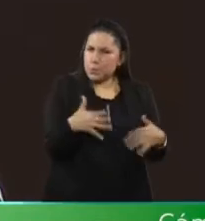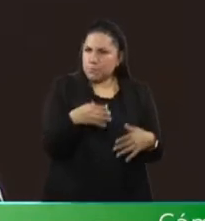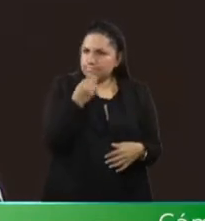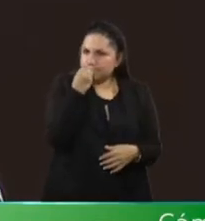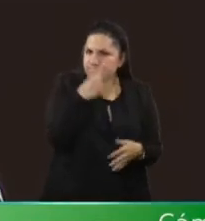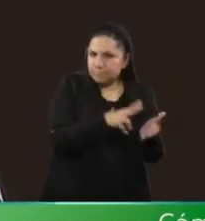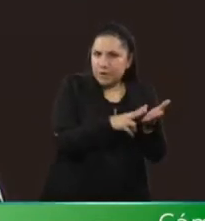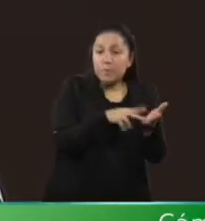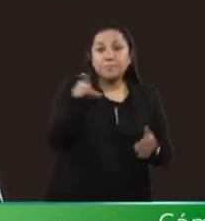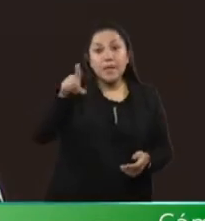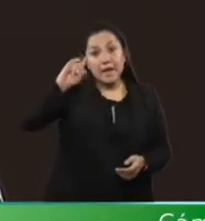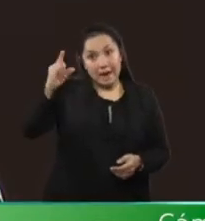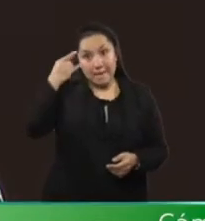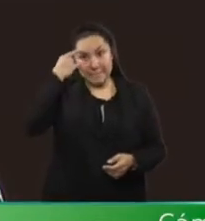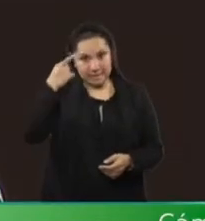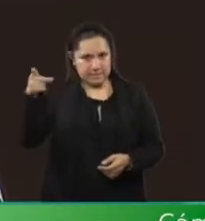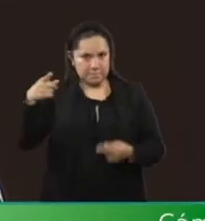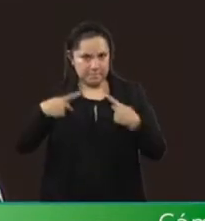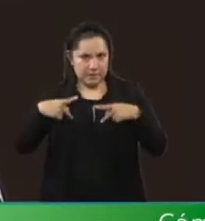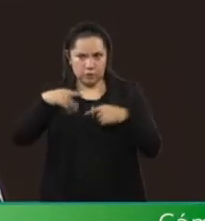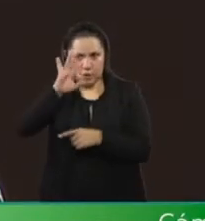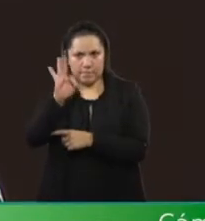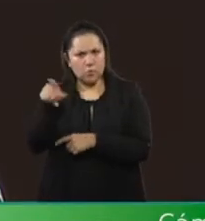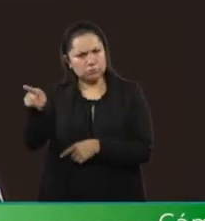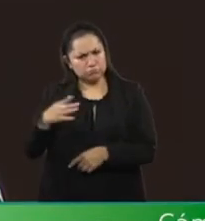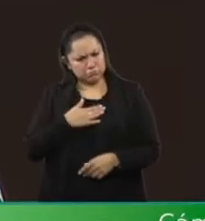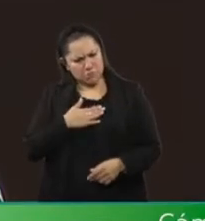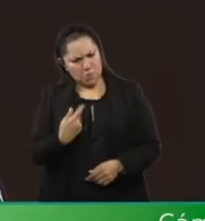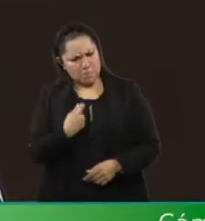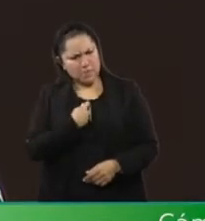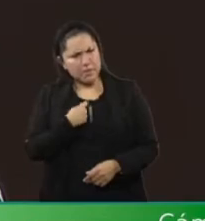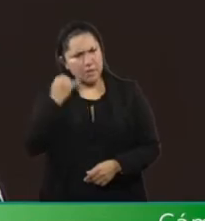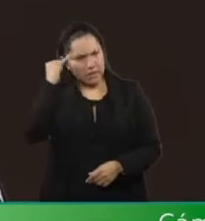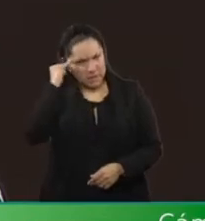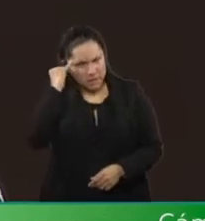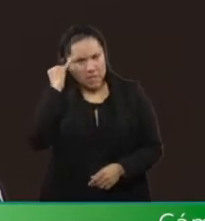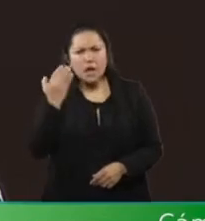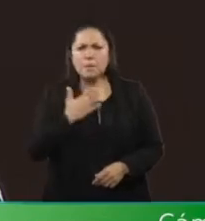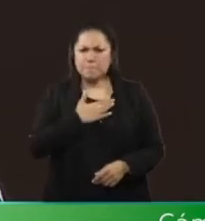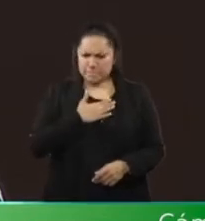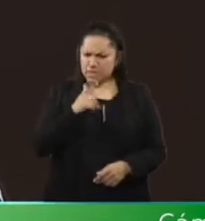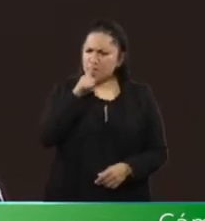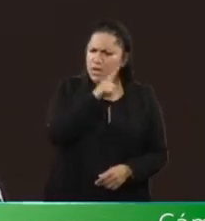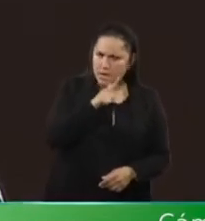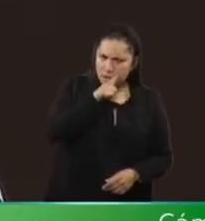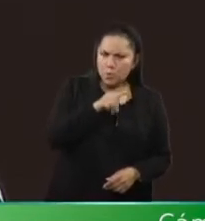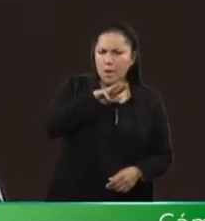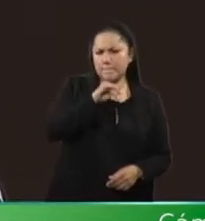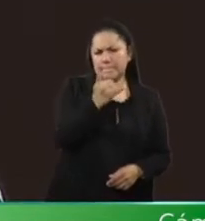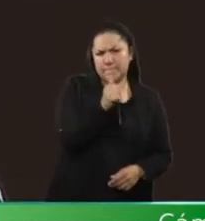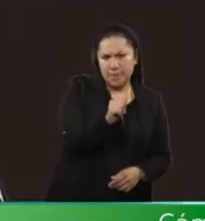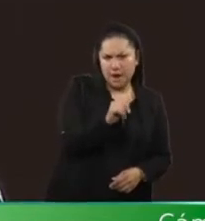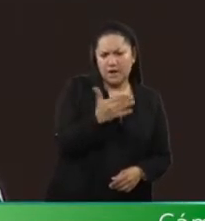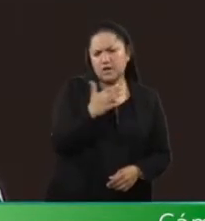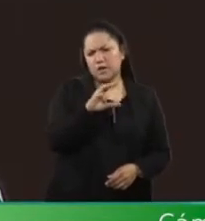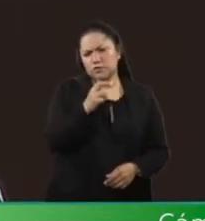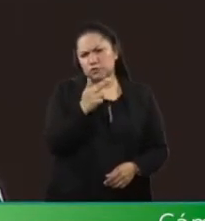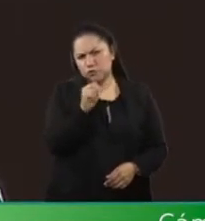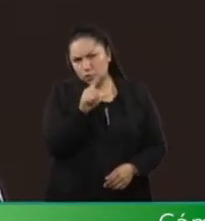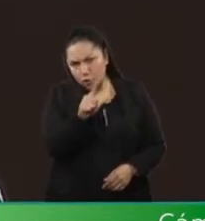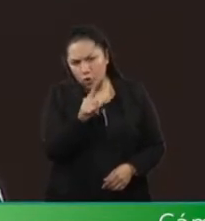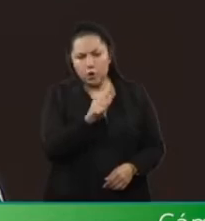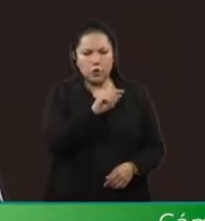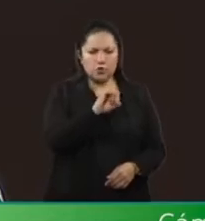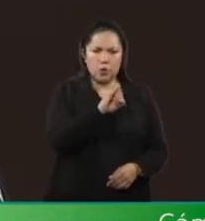considera indígena y habla algún tipo de lengua, así como la lengua maya, el chol, el canjobal o